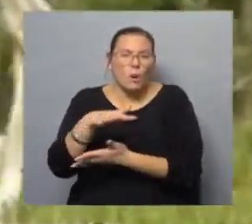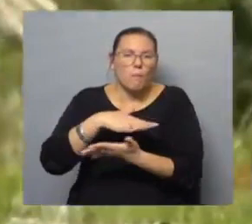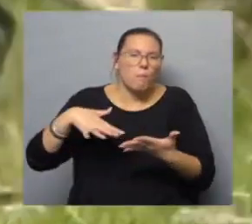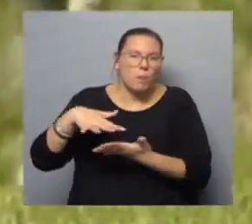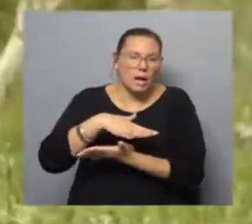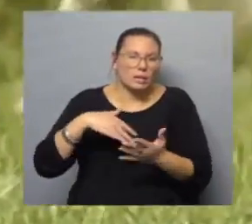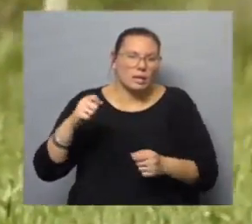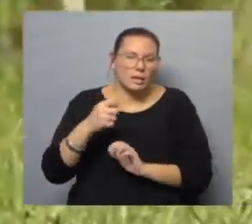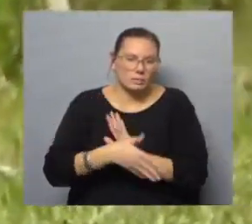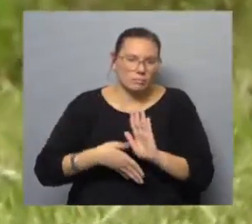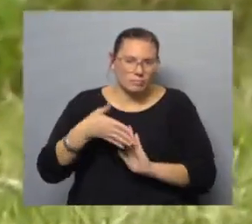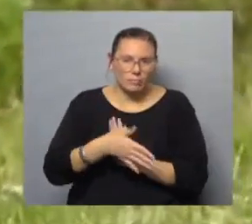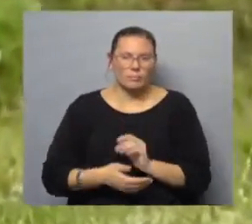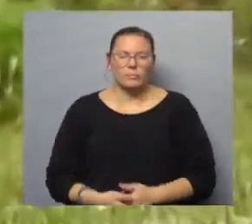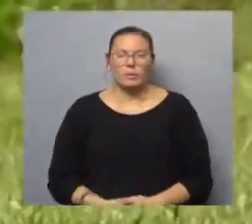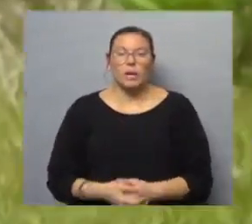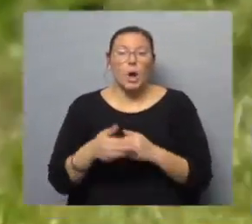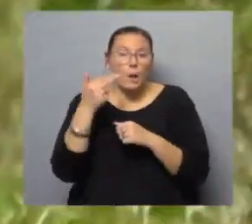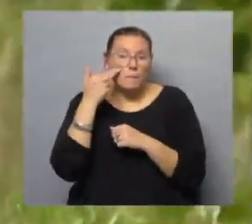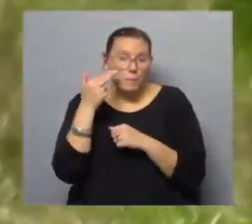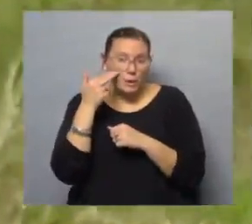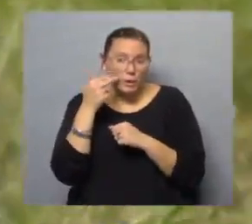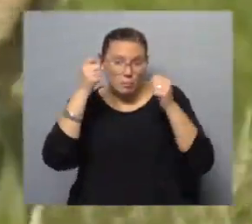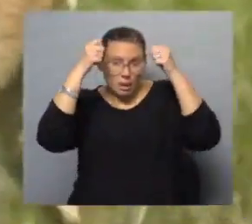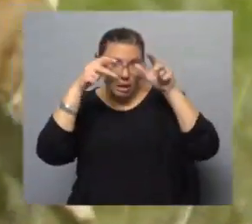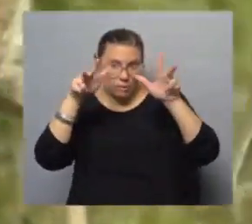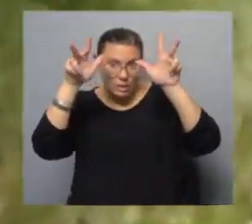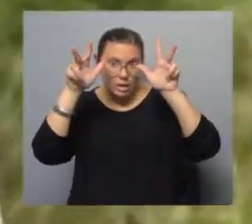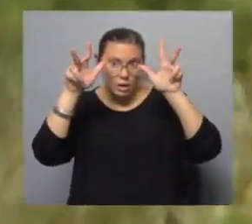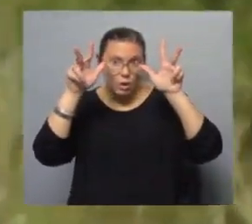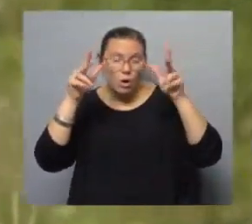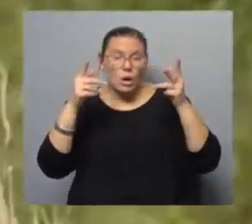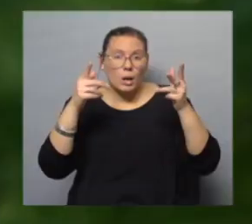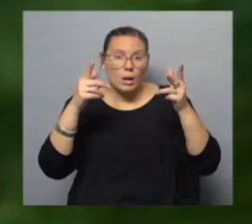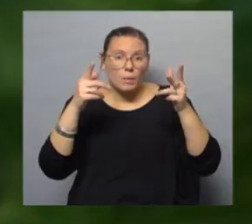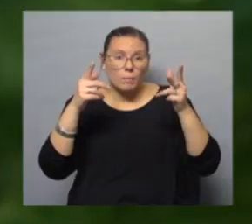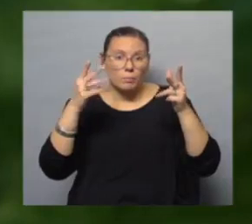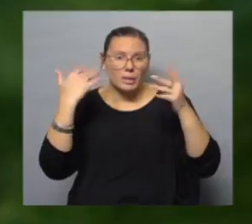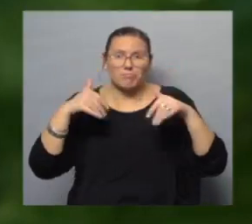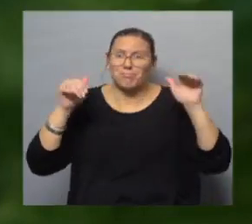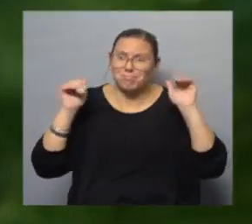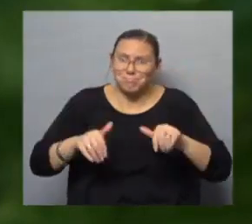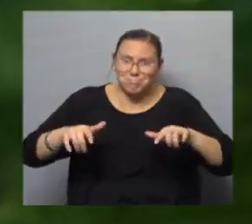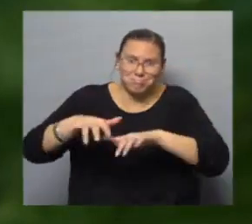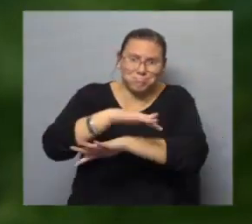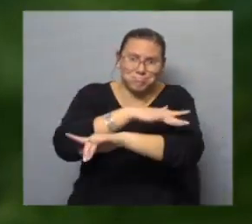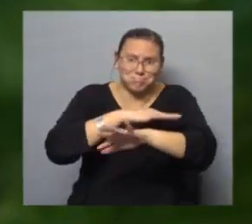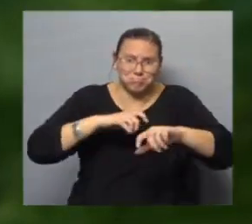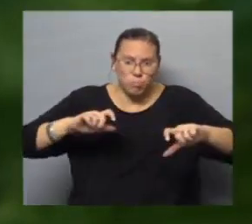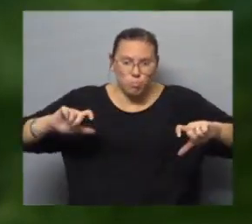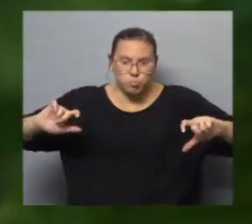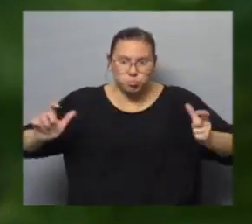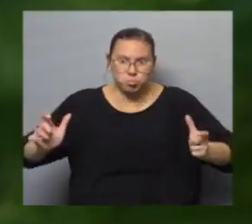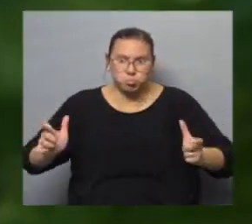nacionales. El problema del venado fue que, o sea, de ser millones se redujo